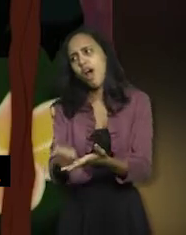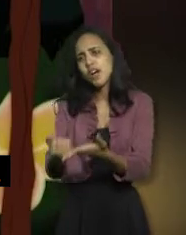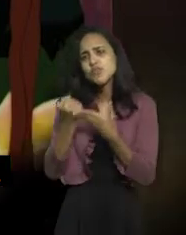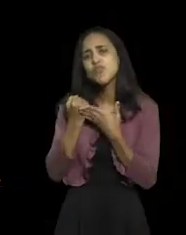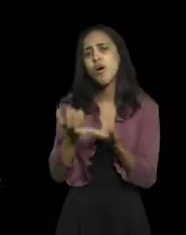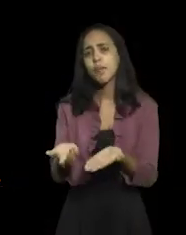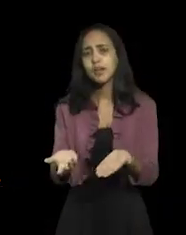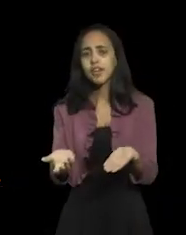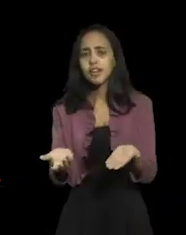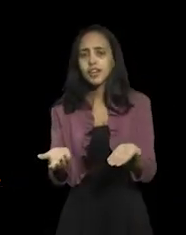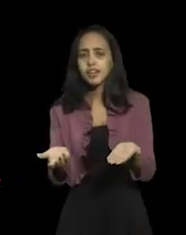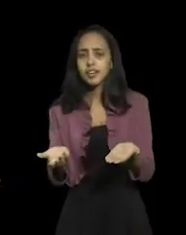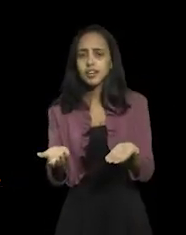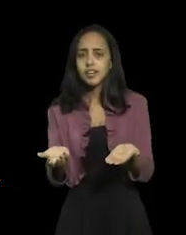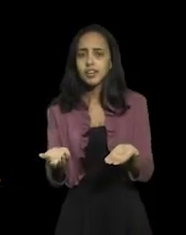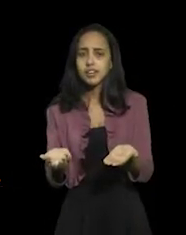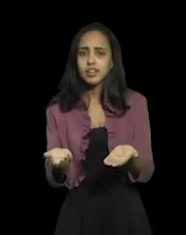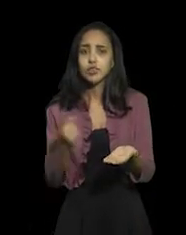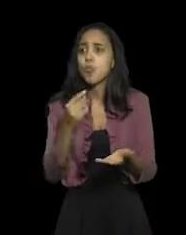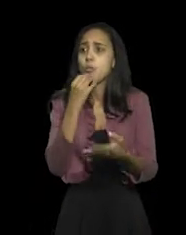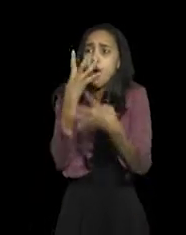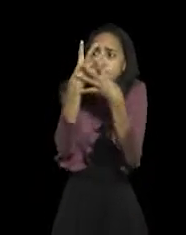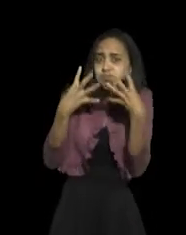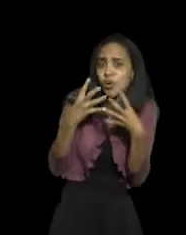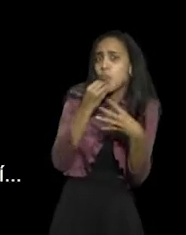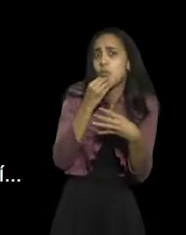¡Oye! ¡Que no puedo estar encerrado!